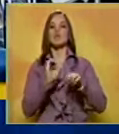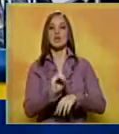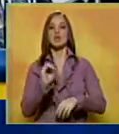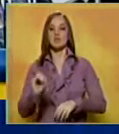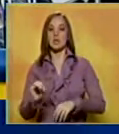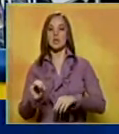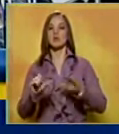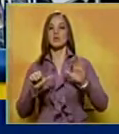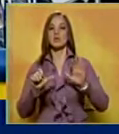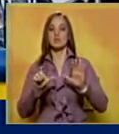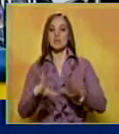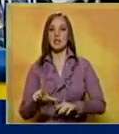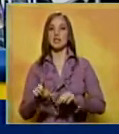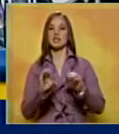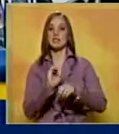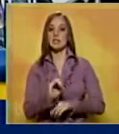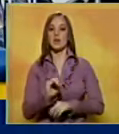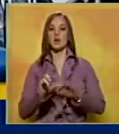7.067.007.082.